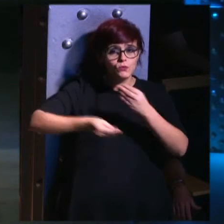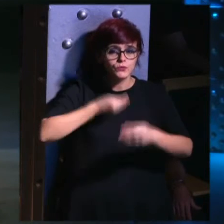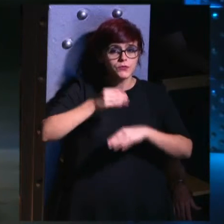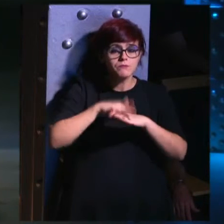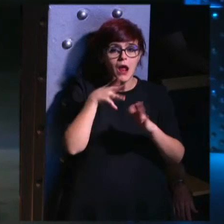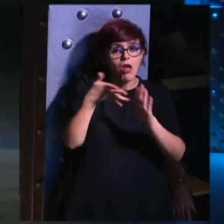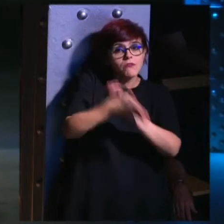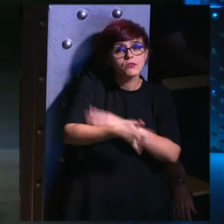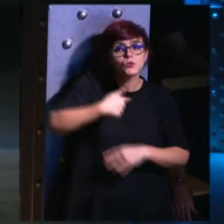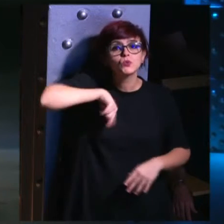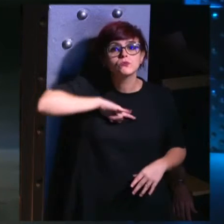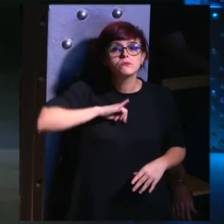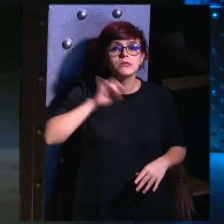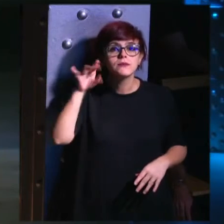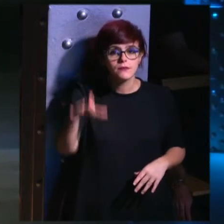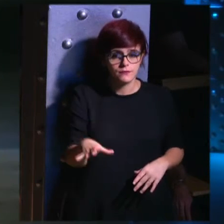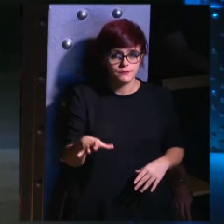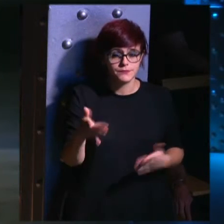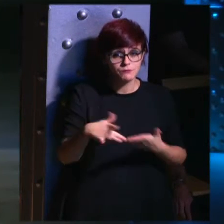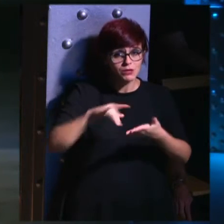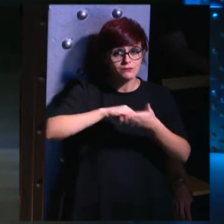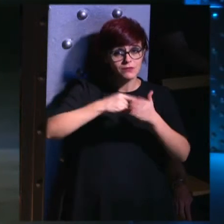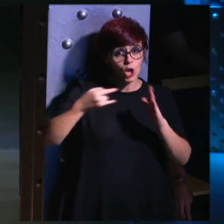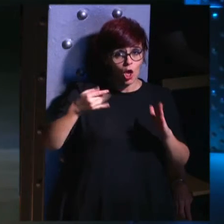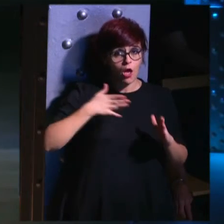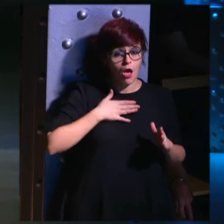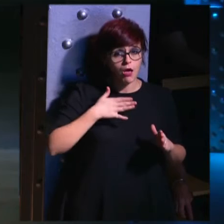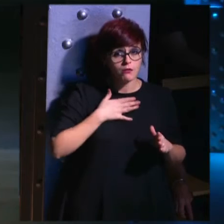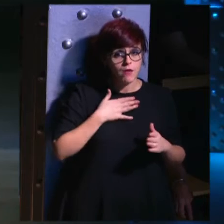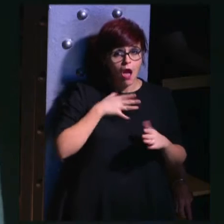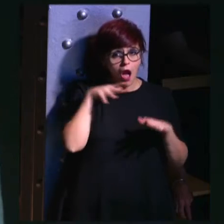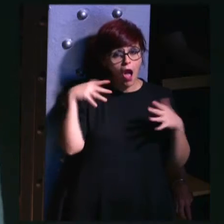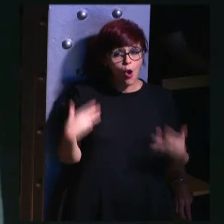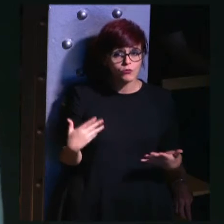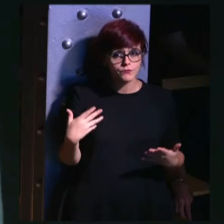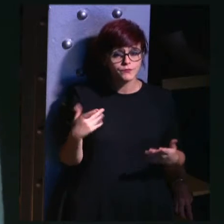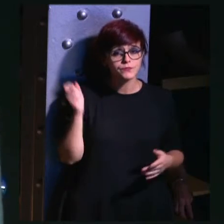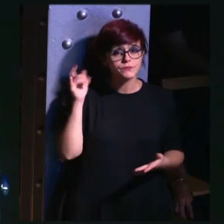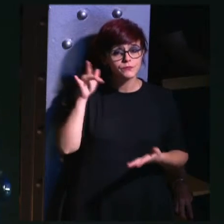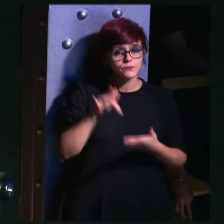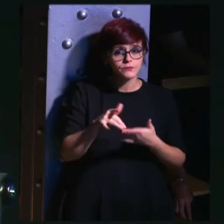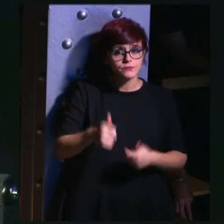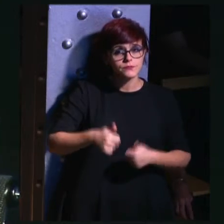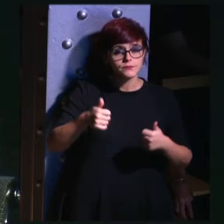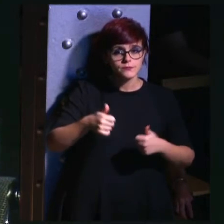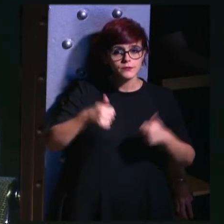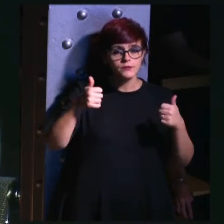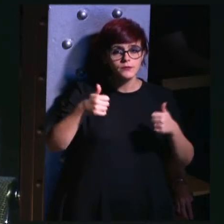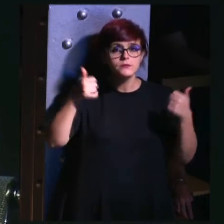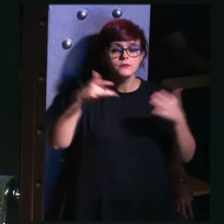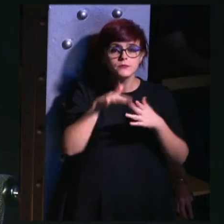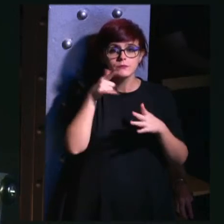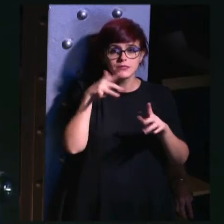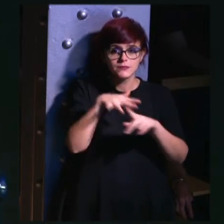Y creo que gracias a la tecnología de hoy en día, cada vez más, hemos podido llegar a lo que yo llamo la